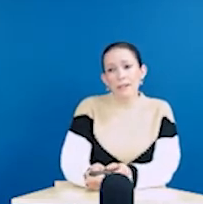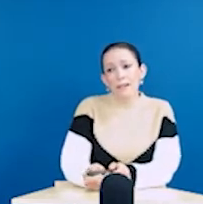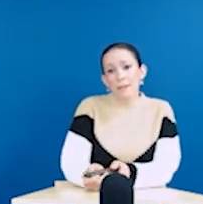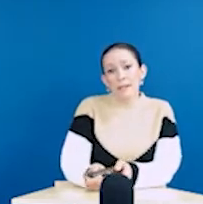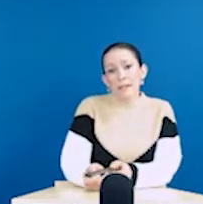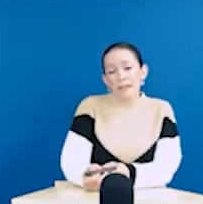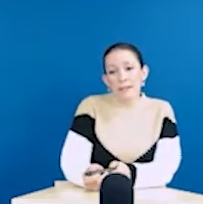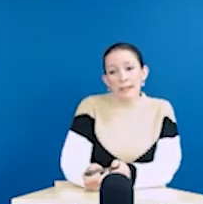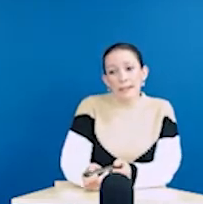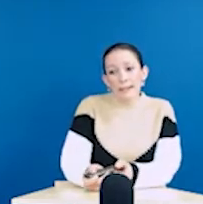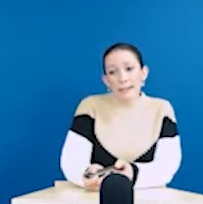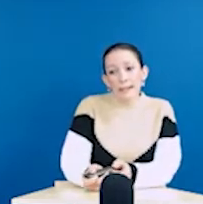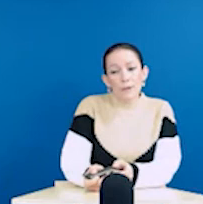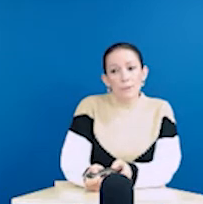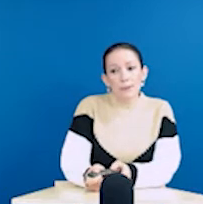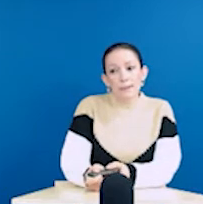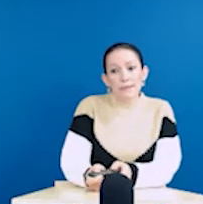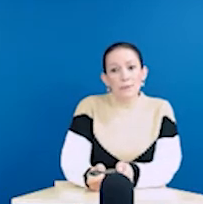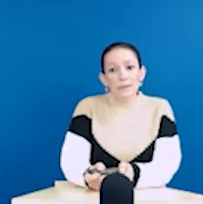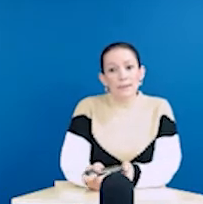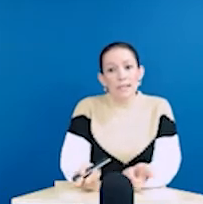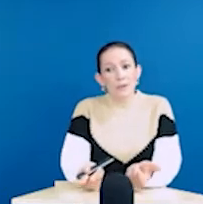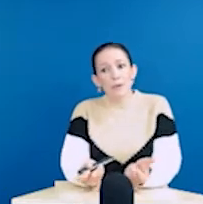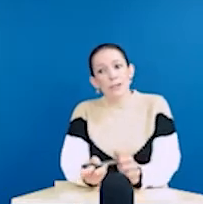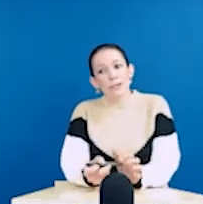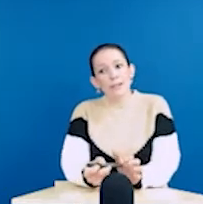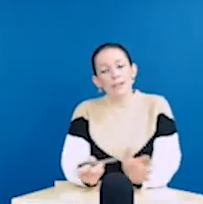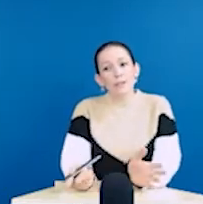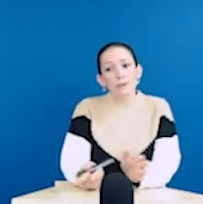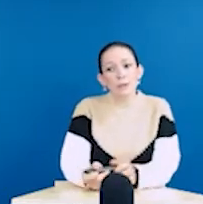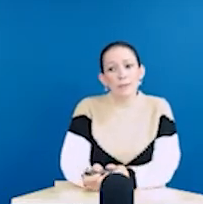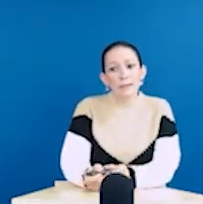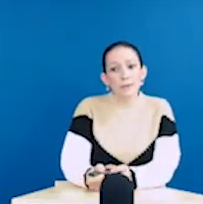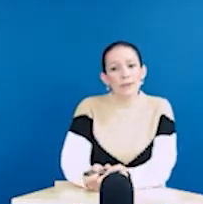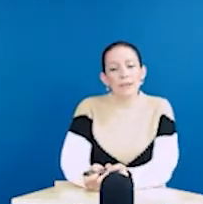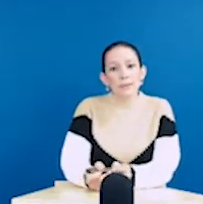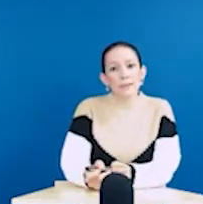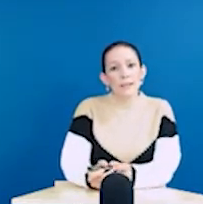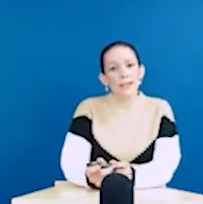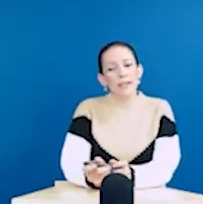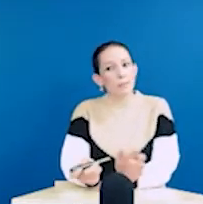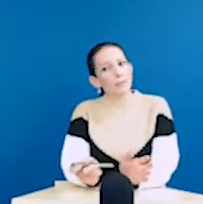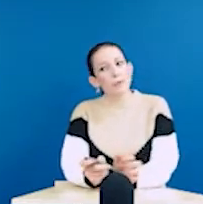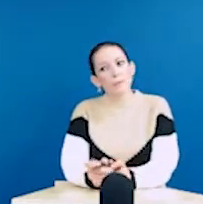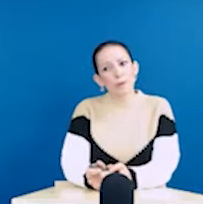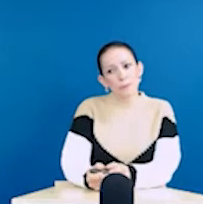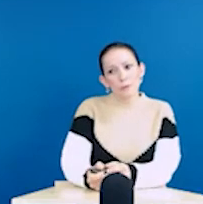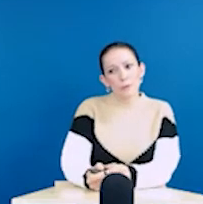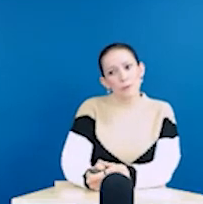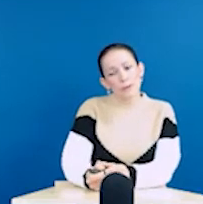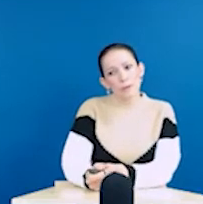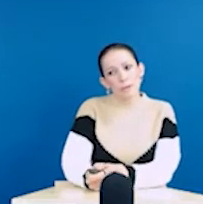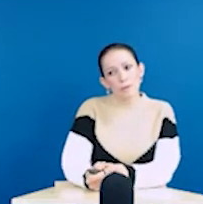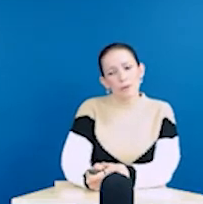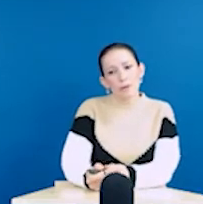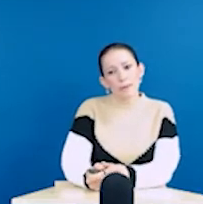referir también en que los pacientes no es el hecho de que reciban su alimentación 3 veces al día y punto, como lo hacemos